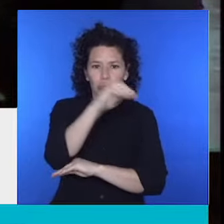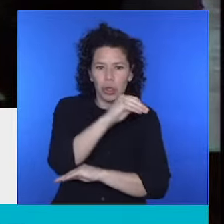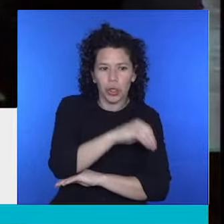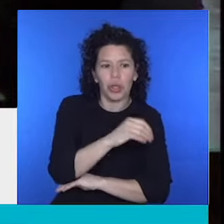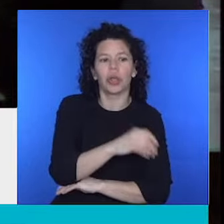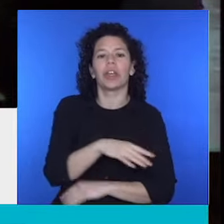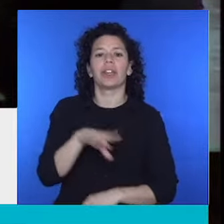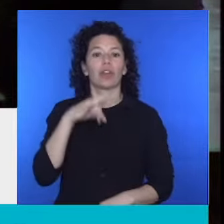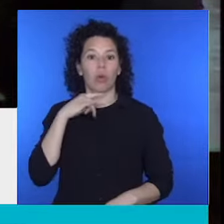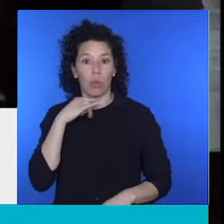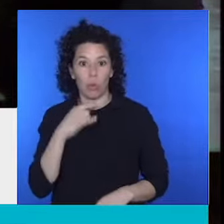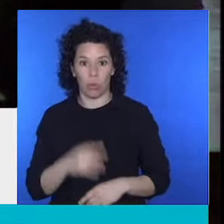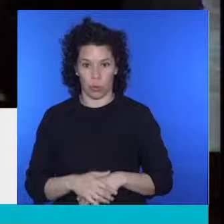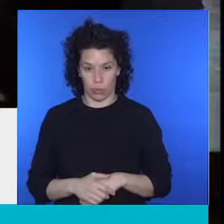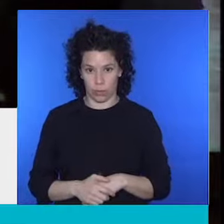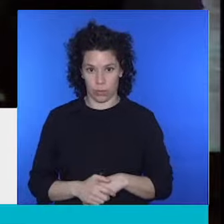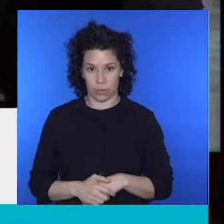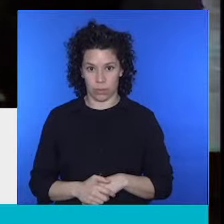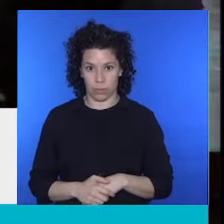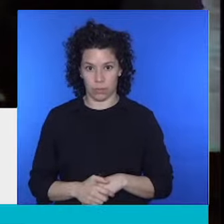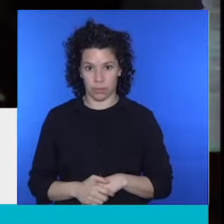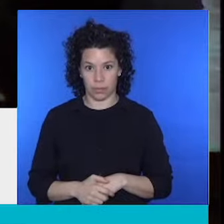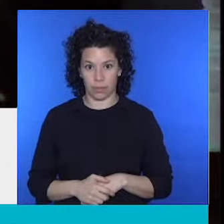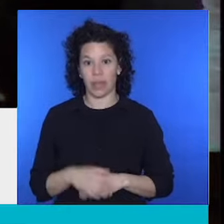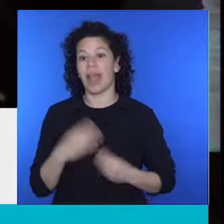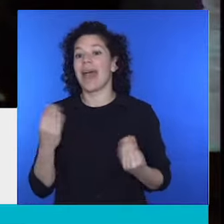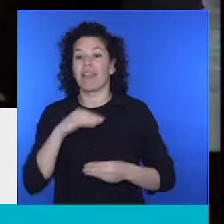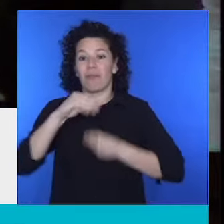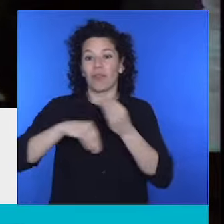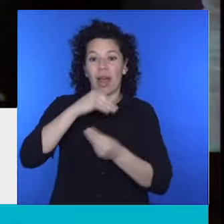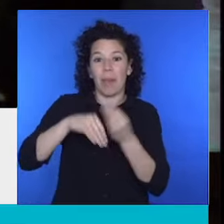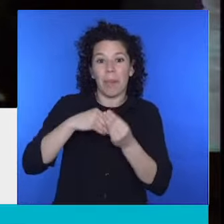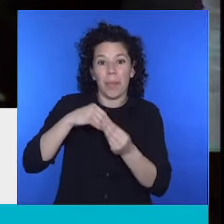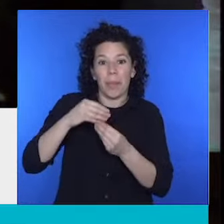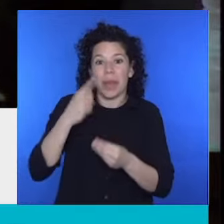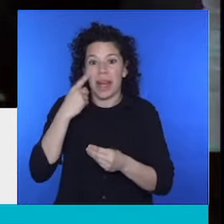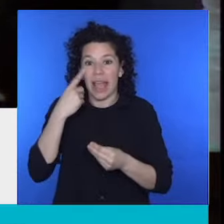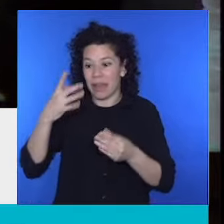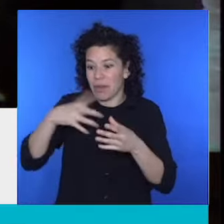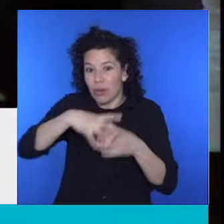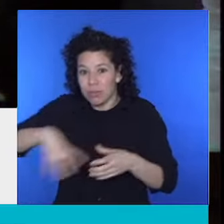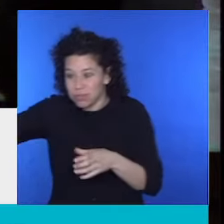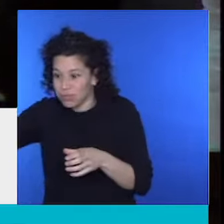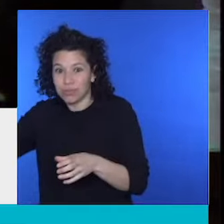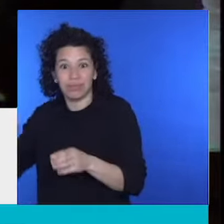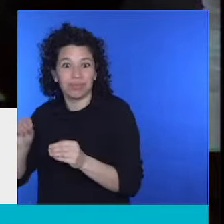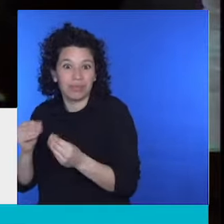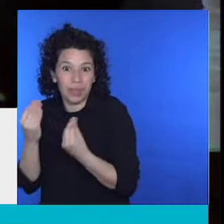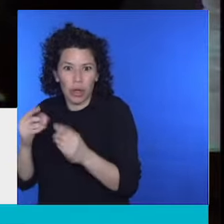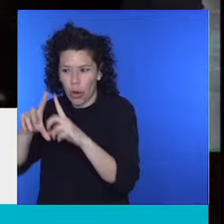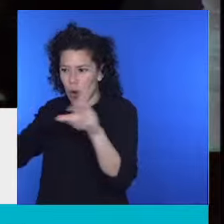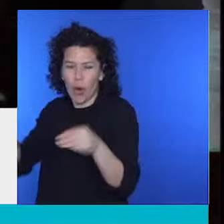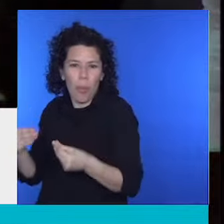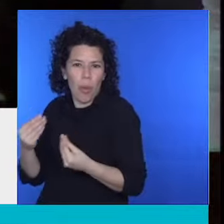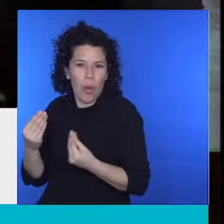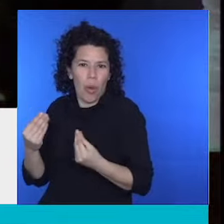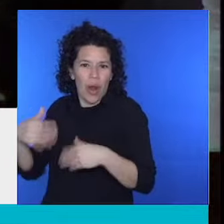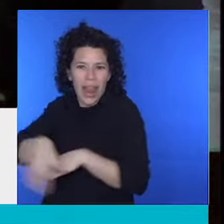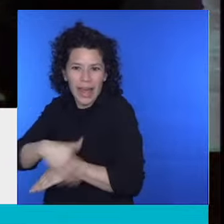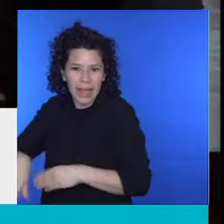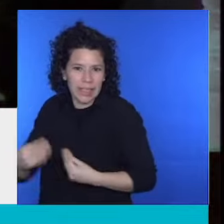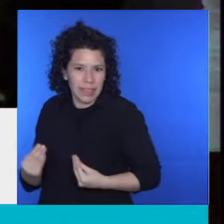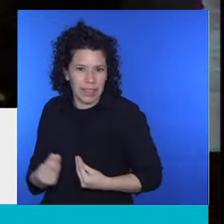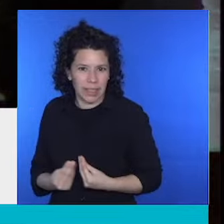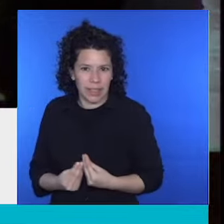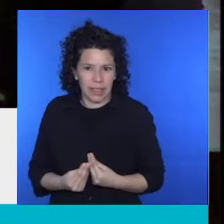ofreciendo a las familias vivir en container por ejemplo sin ningún tipo de beneficio a largo plazo para esas provincias Y